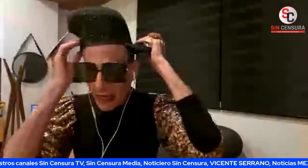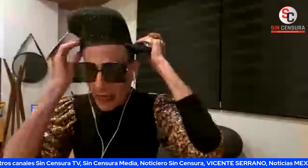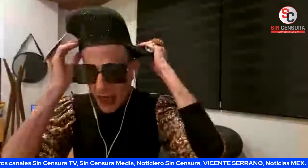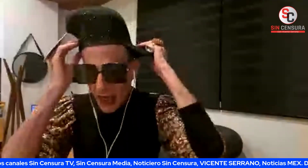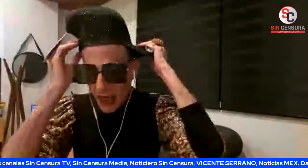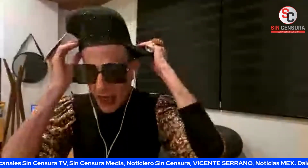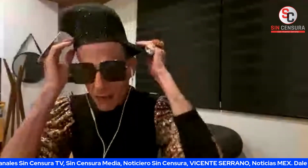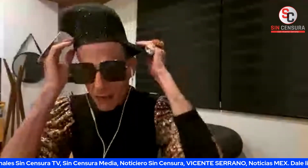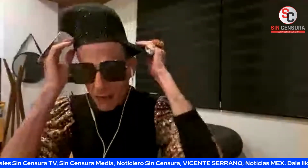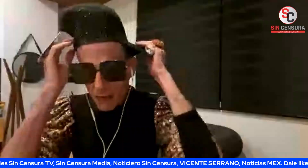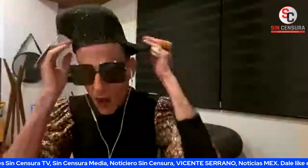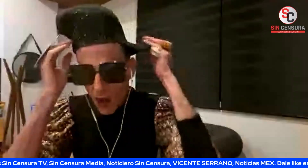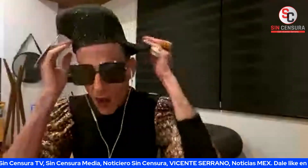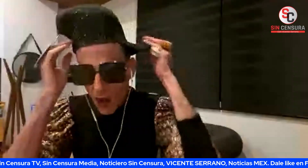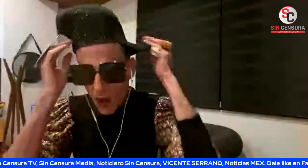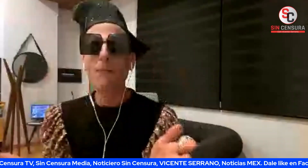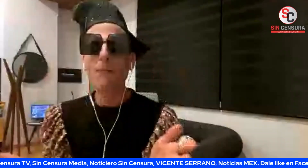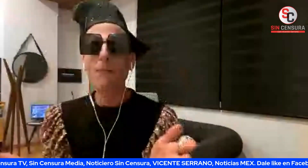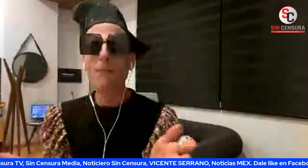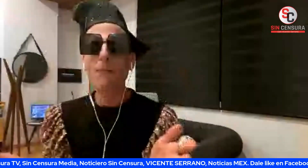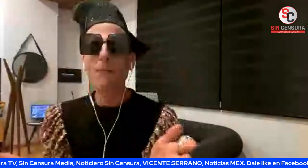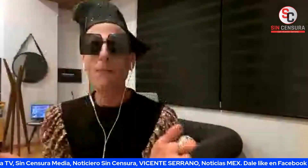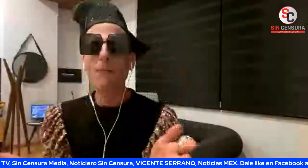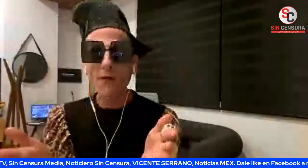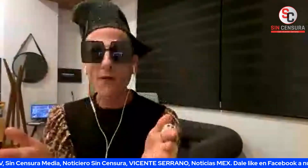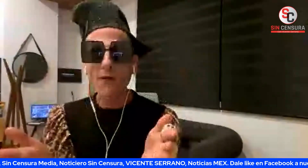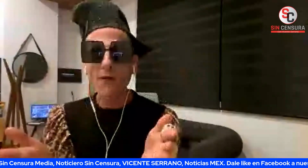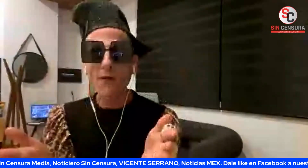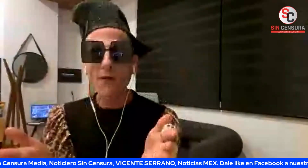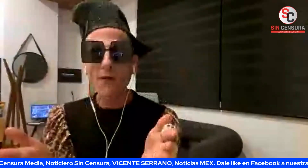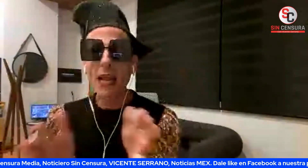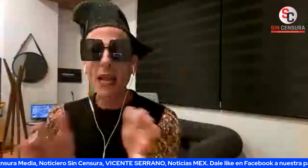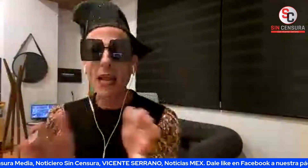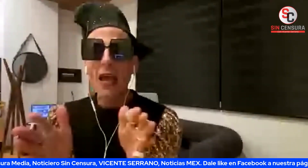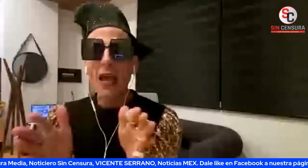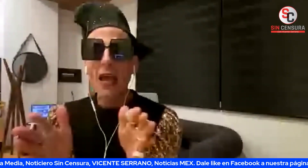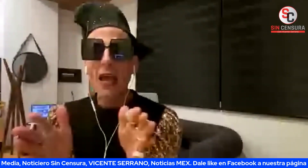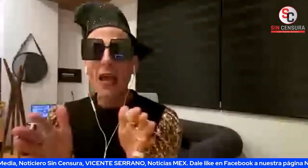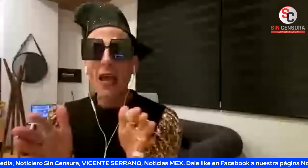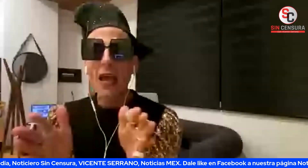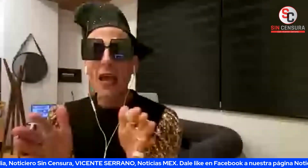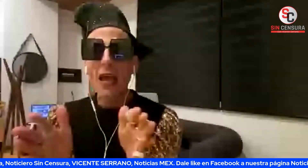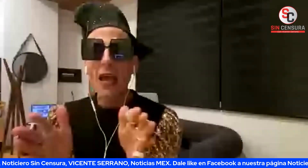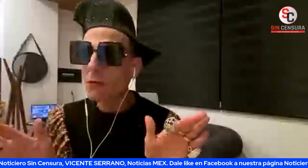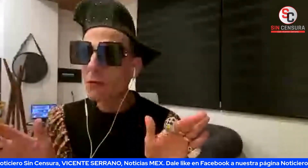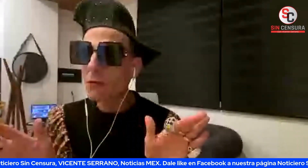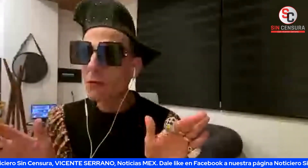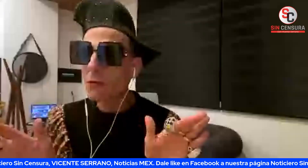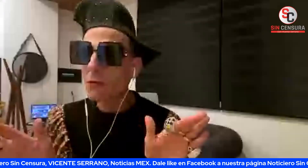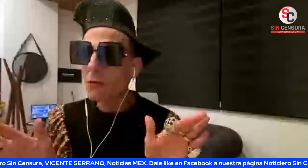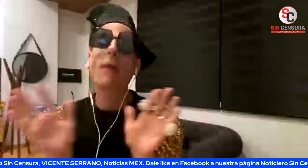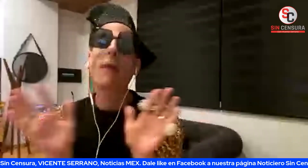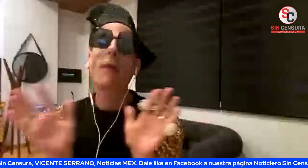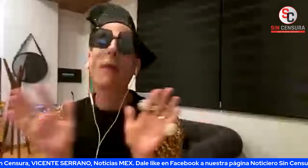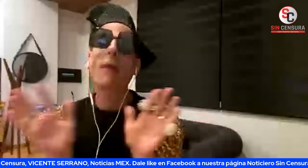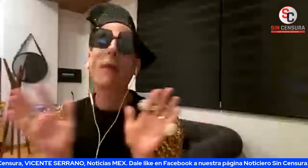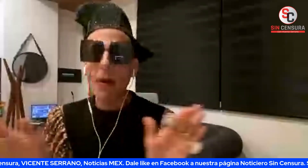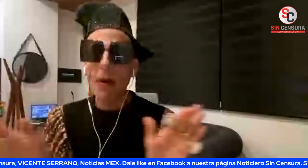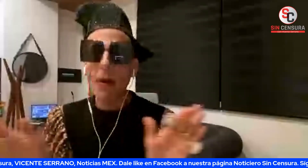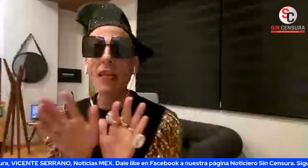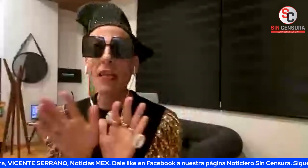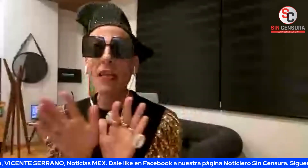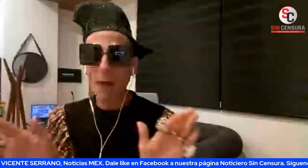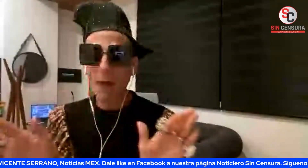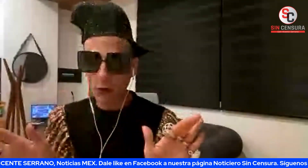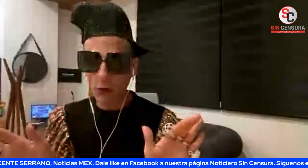qué, que si el metro de esto, ay, por favor, señores, miren, ya no ahondemos en temas porque van a salir peor,